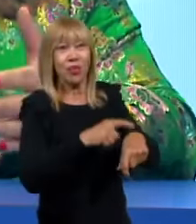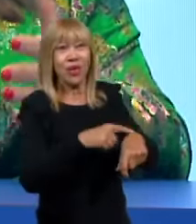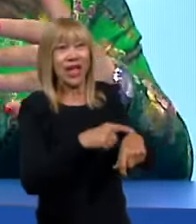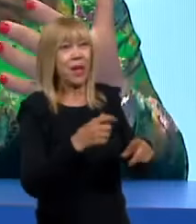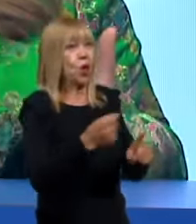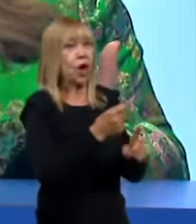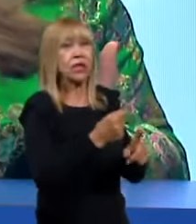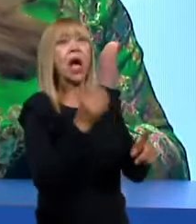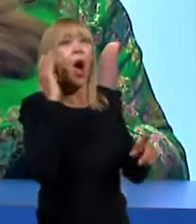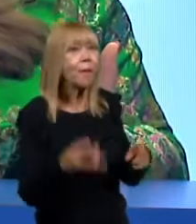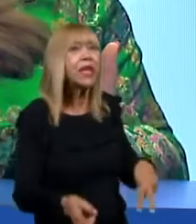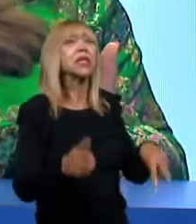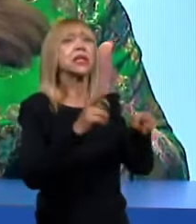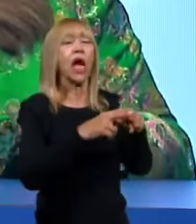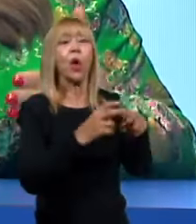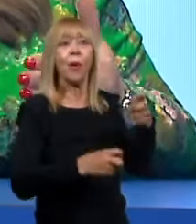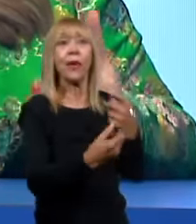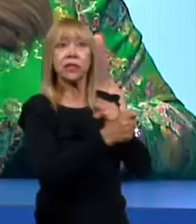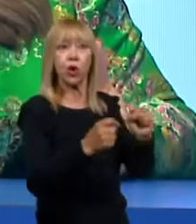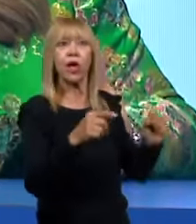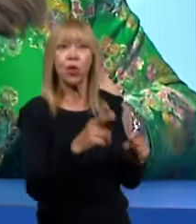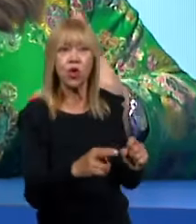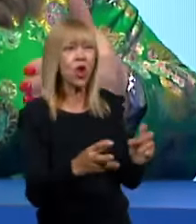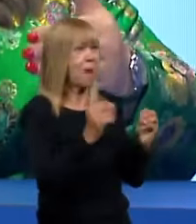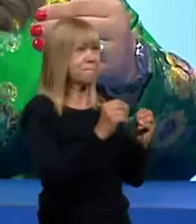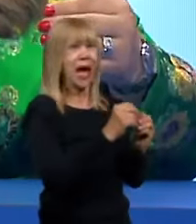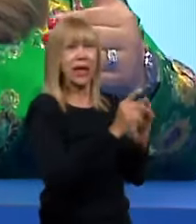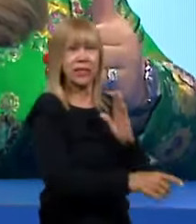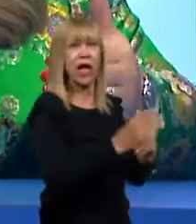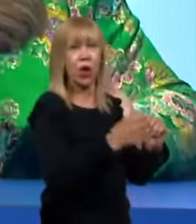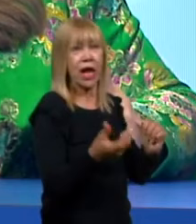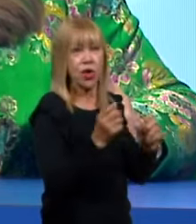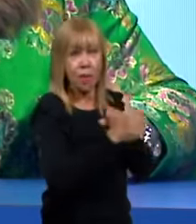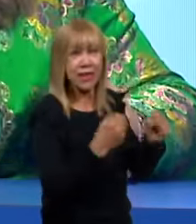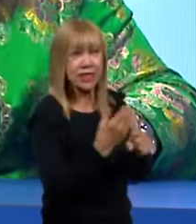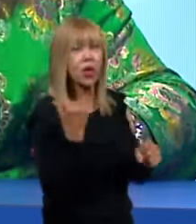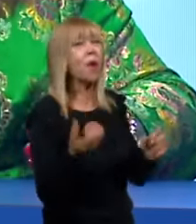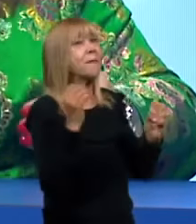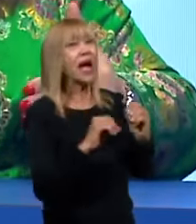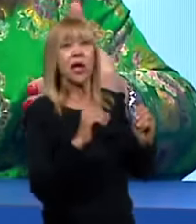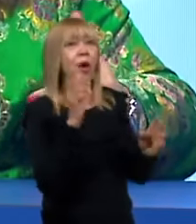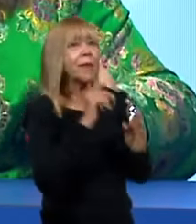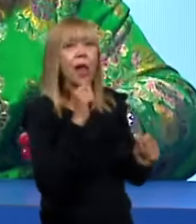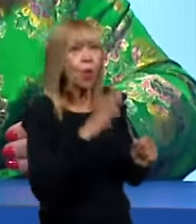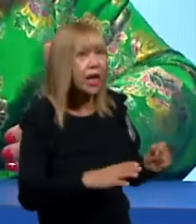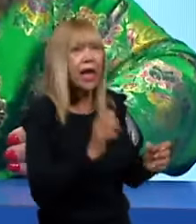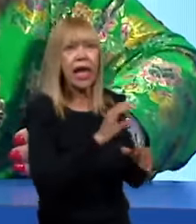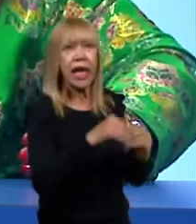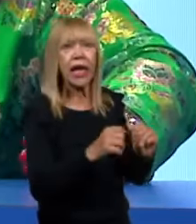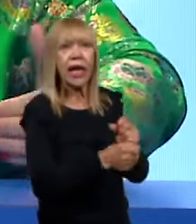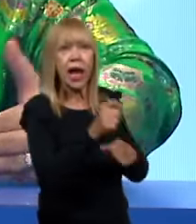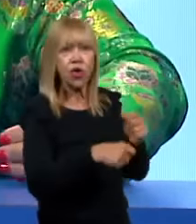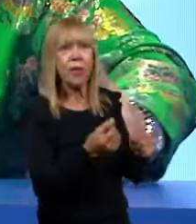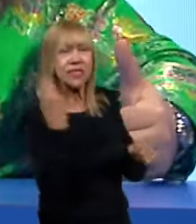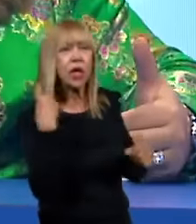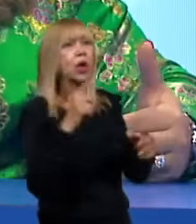violencia han aumentado el problema de seguridad en Puerto Rico, más asesinatos que el año pasado, más casos de feminicidios que el año pasado, siguen